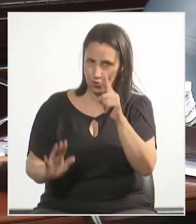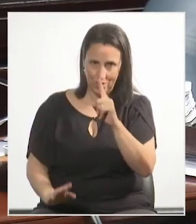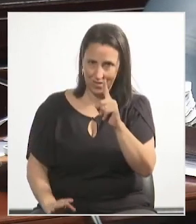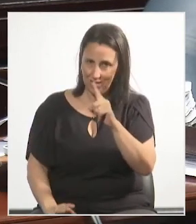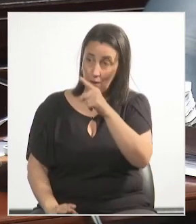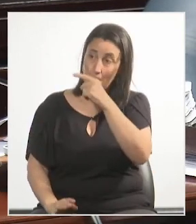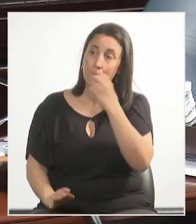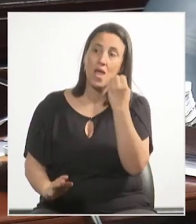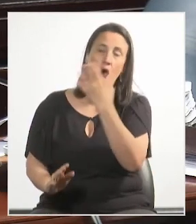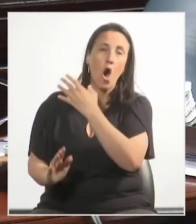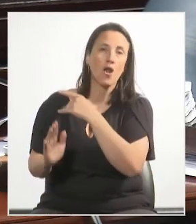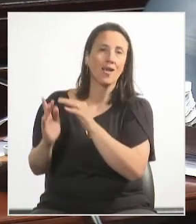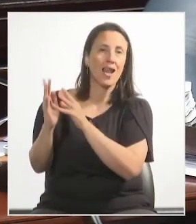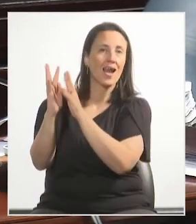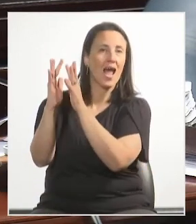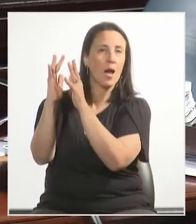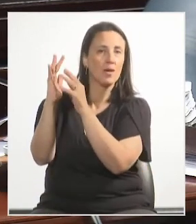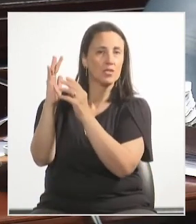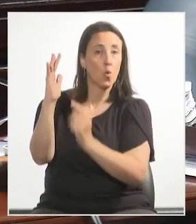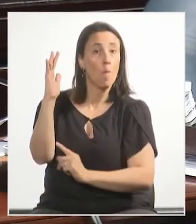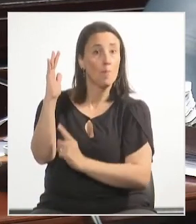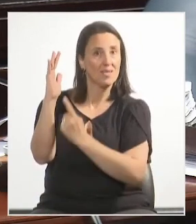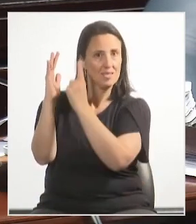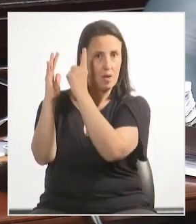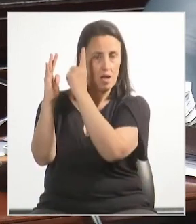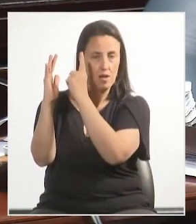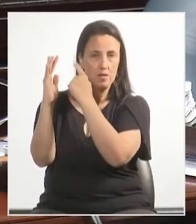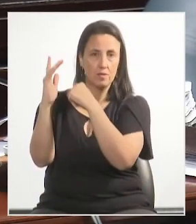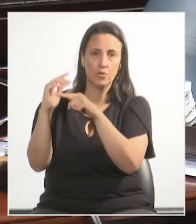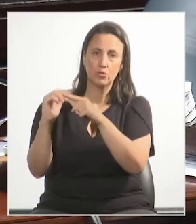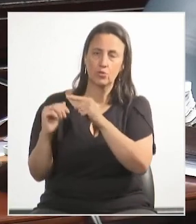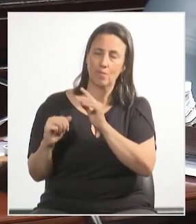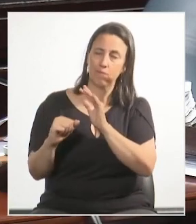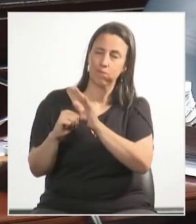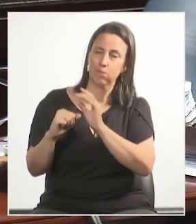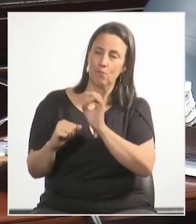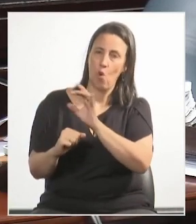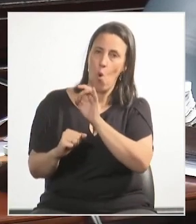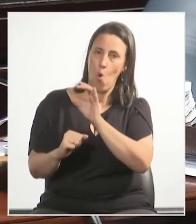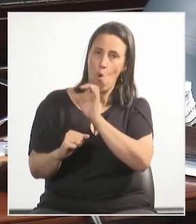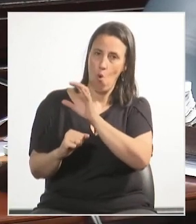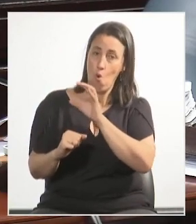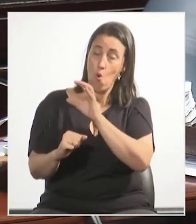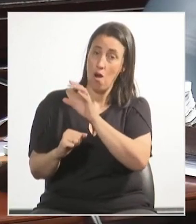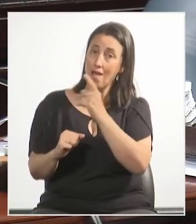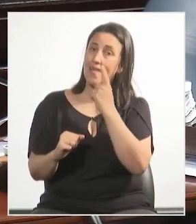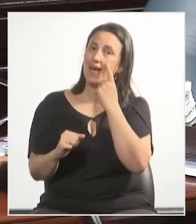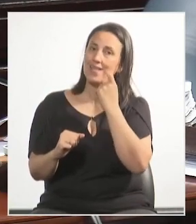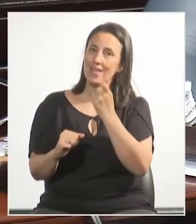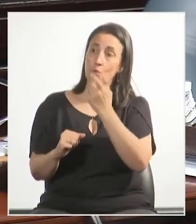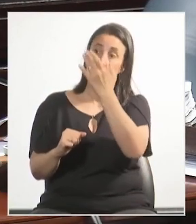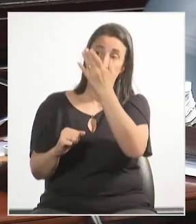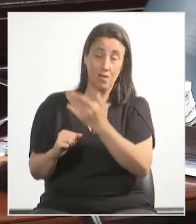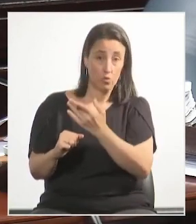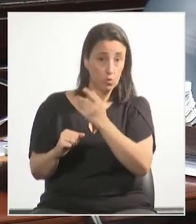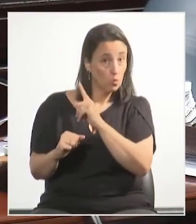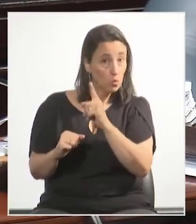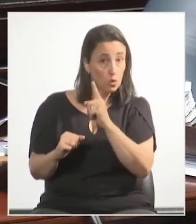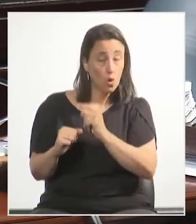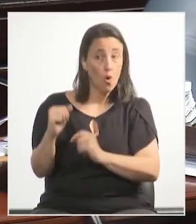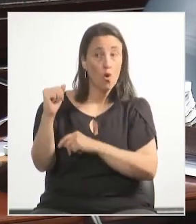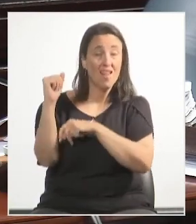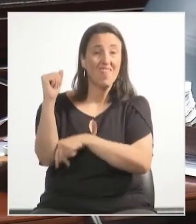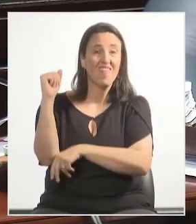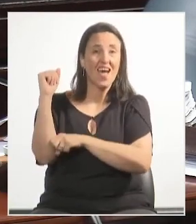creer mejor que las ramas originales. Y si te jactas de ello, ten en cuenta que no eres quien nutre a